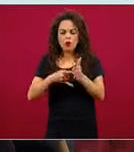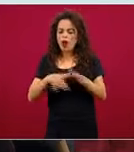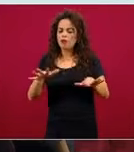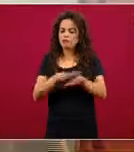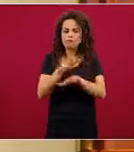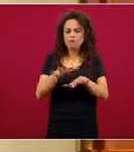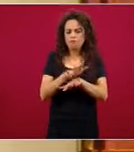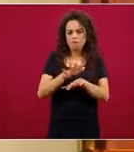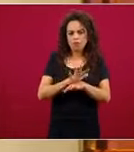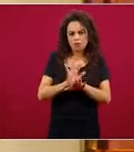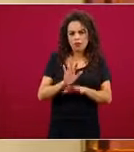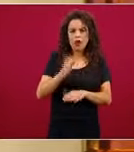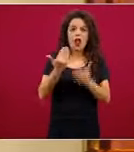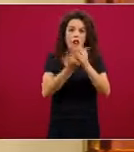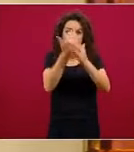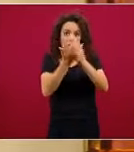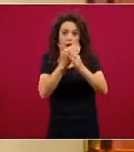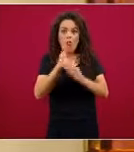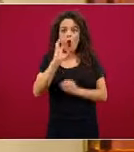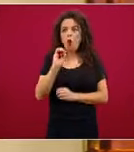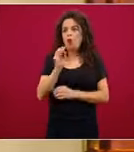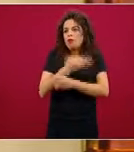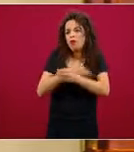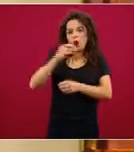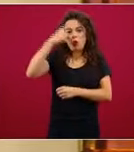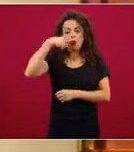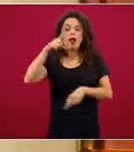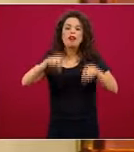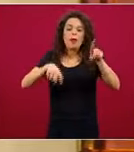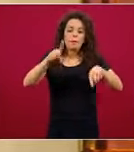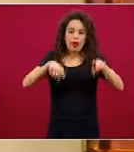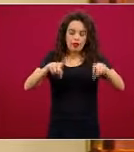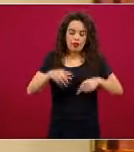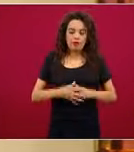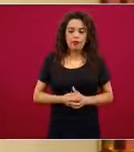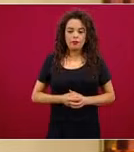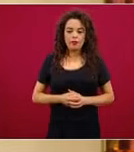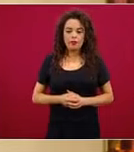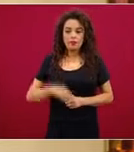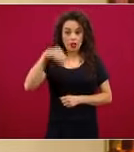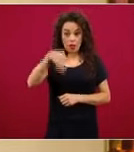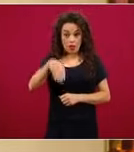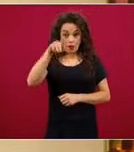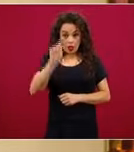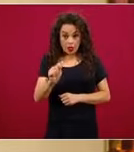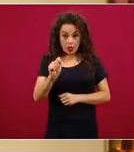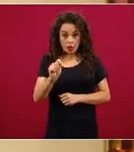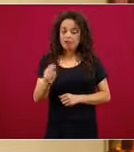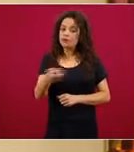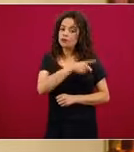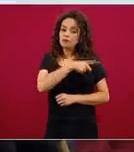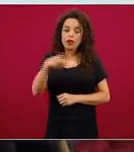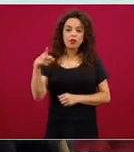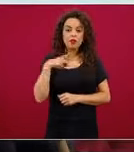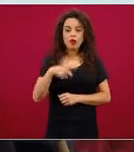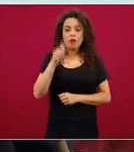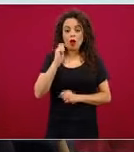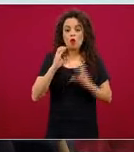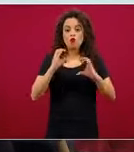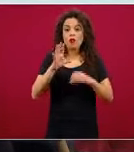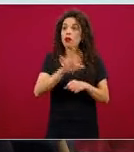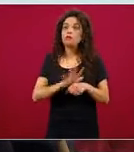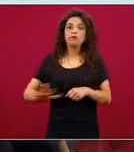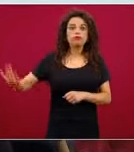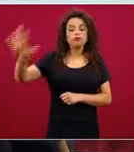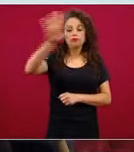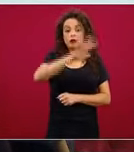dependiendo de la emergencia, y eso tiene que ser adaptado. Entonces los CMTs tienen que cuidar tanto el ambiente y tienen